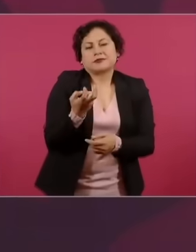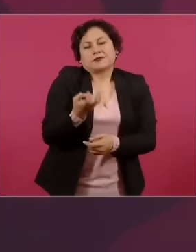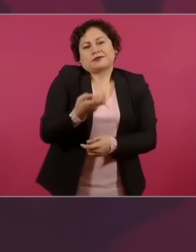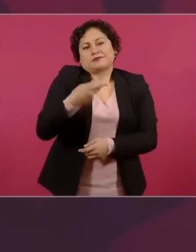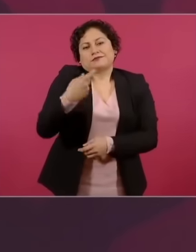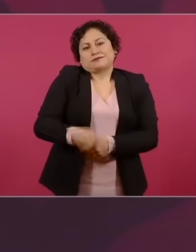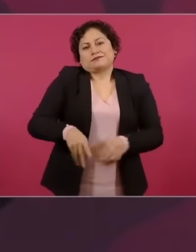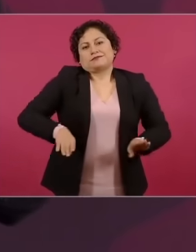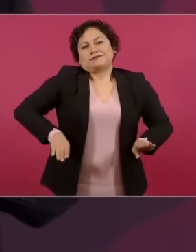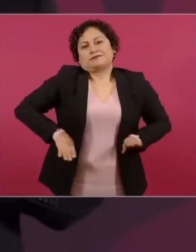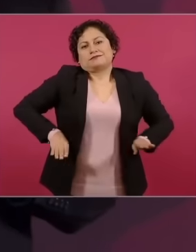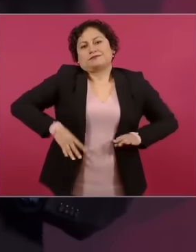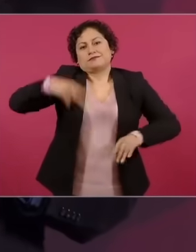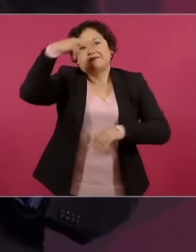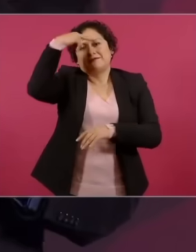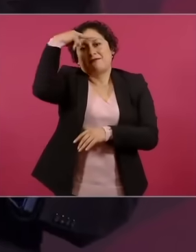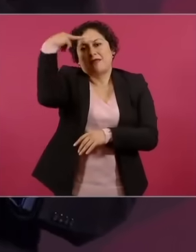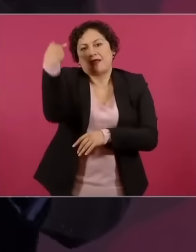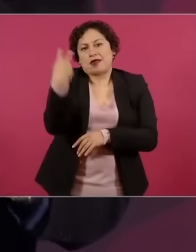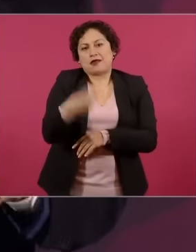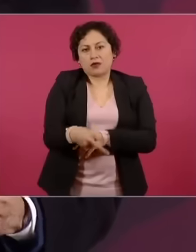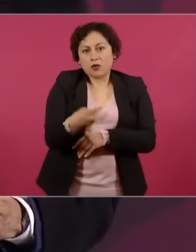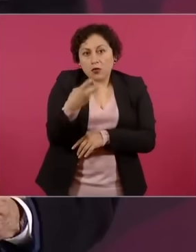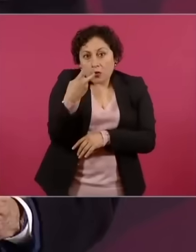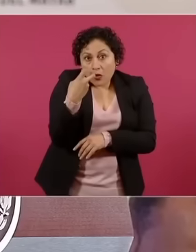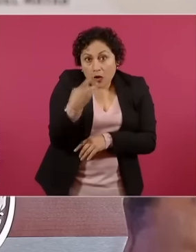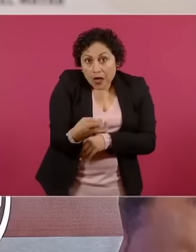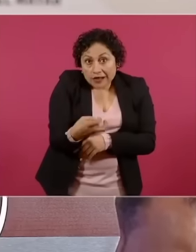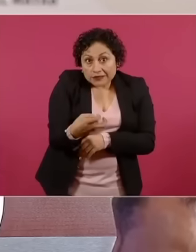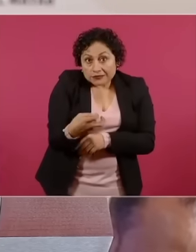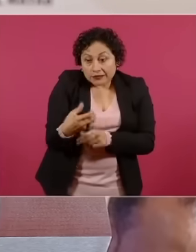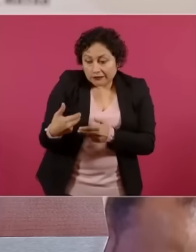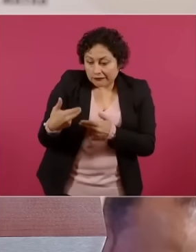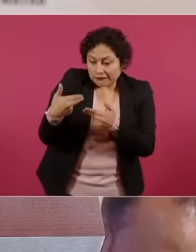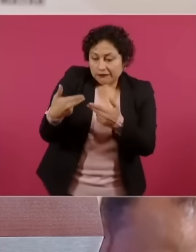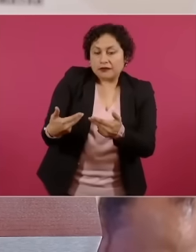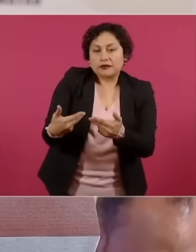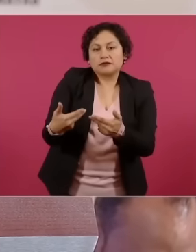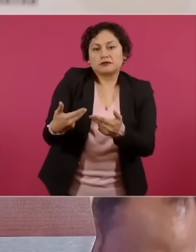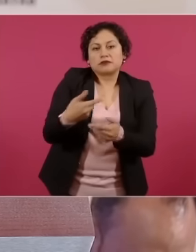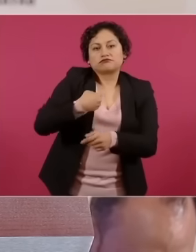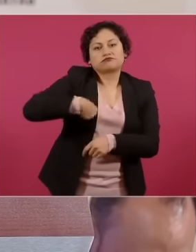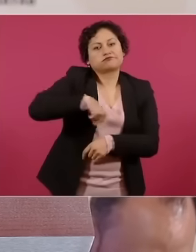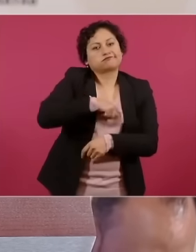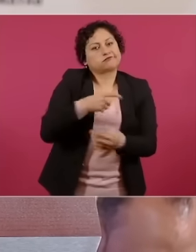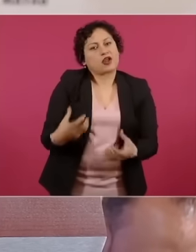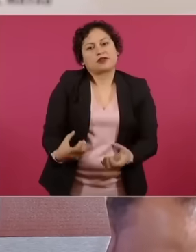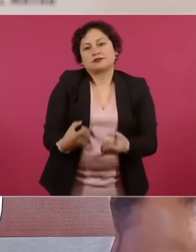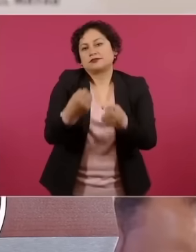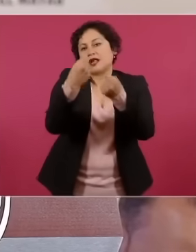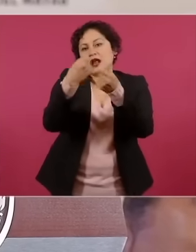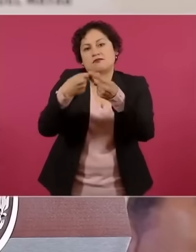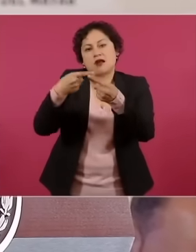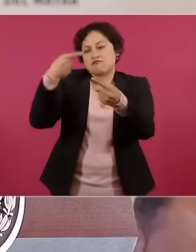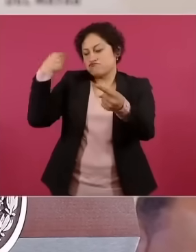es lo que nos ha salvado siempre. Y lo que está pasando en Estados